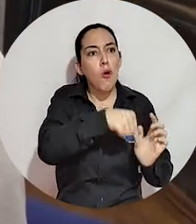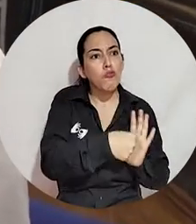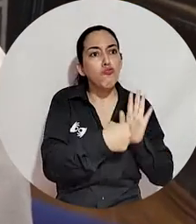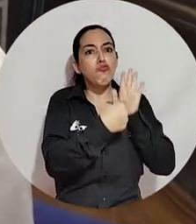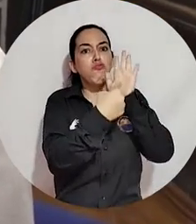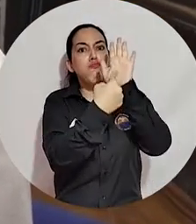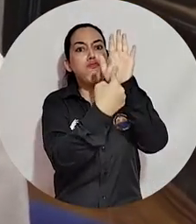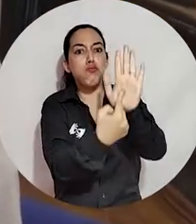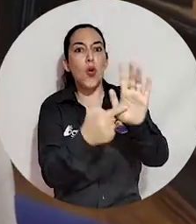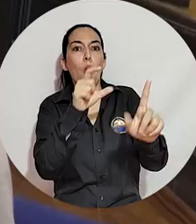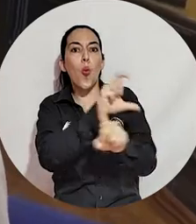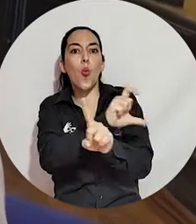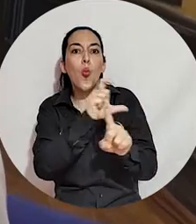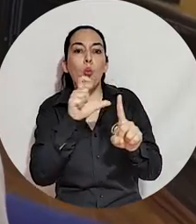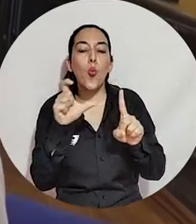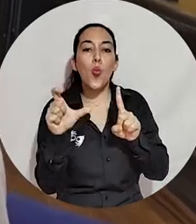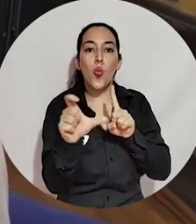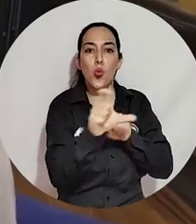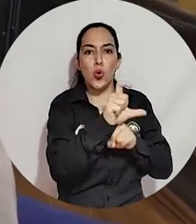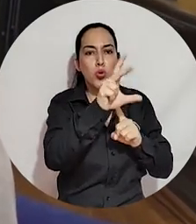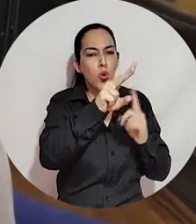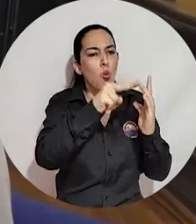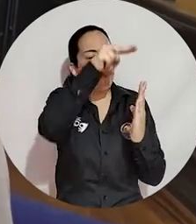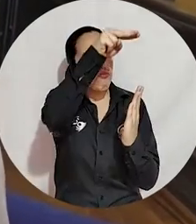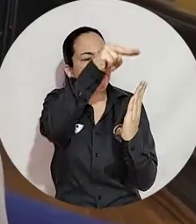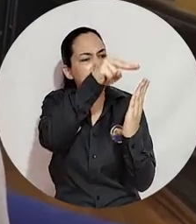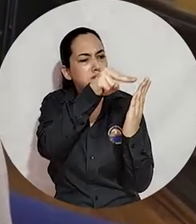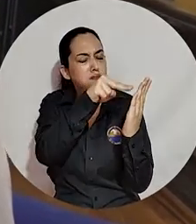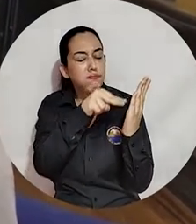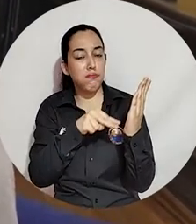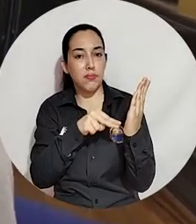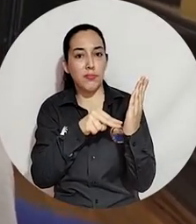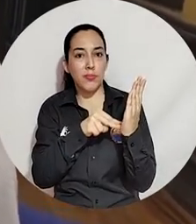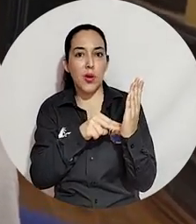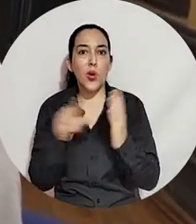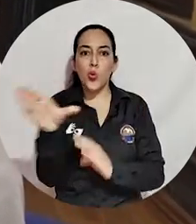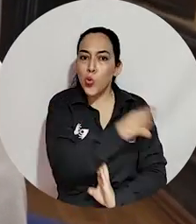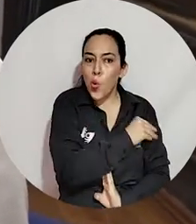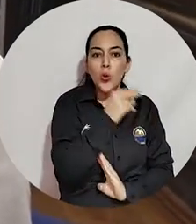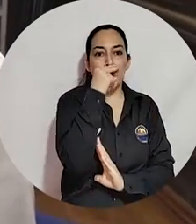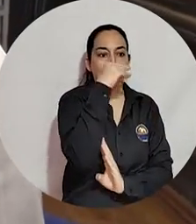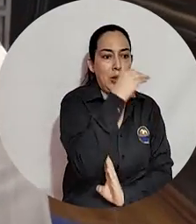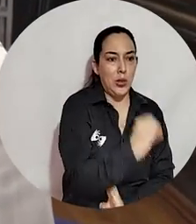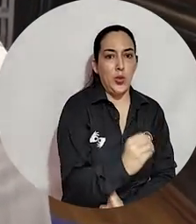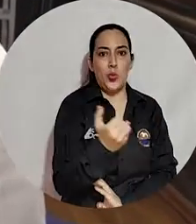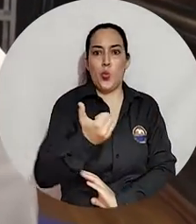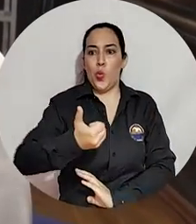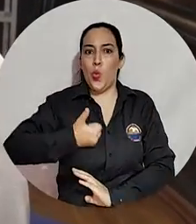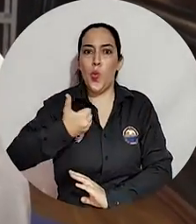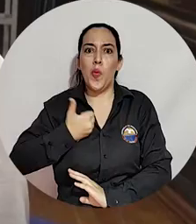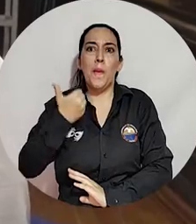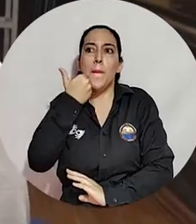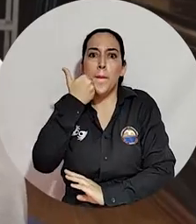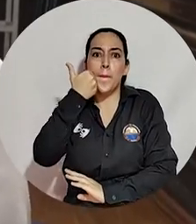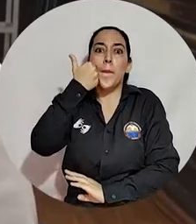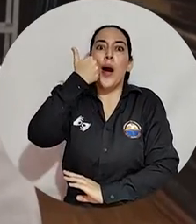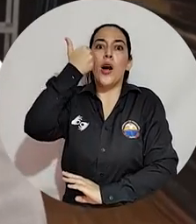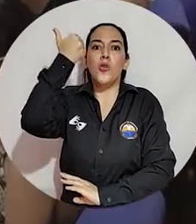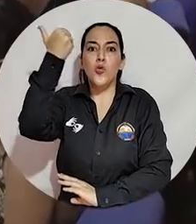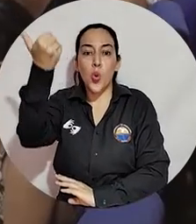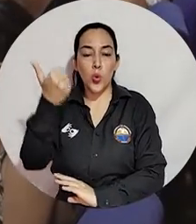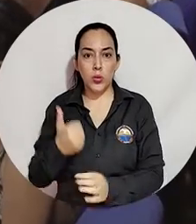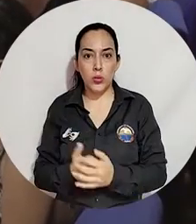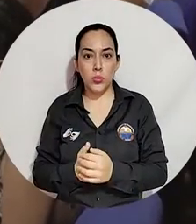epicentro de la actividad cultural desde la lectura para todos, todas, desde los niños hasta los adultos